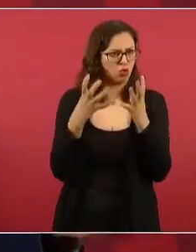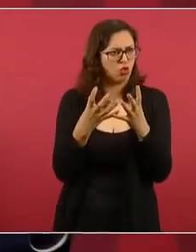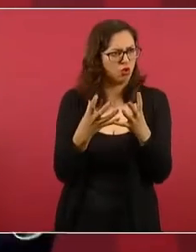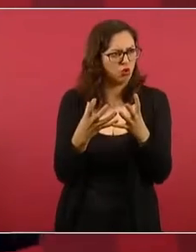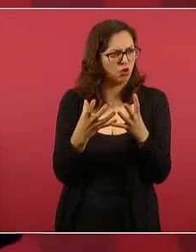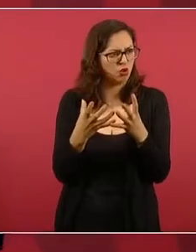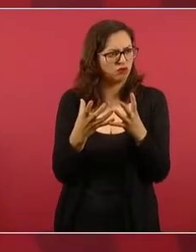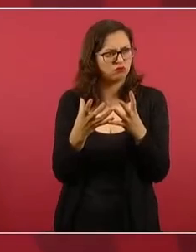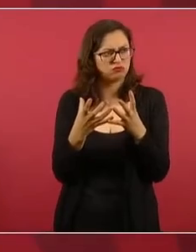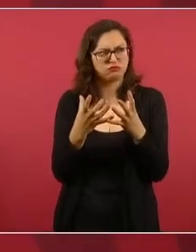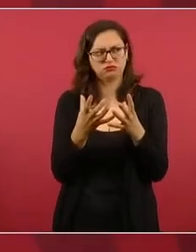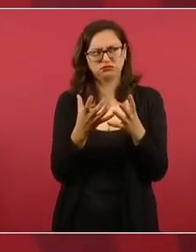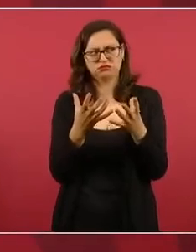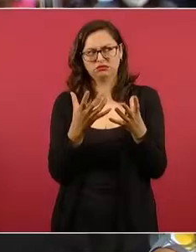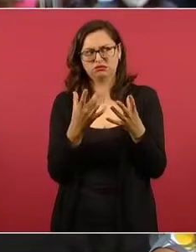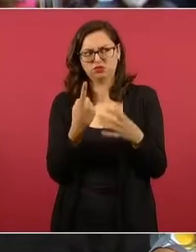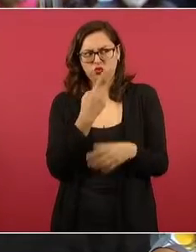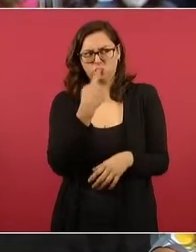No.